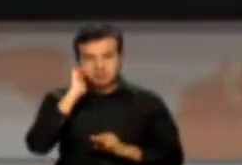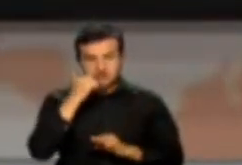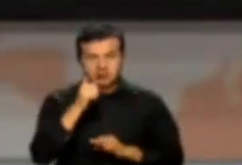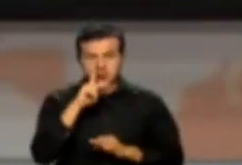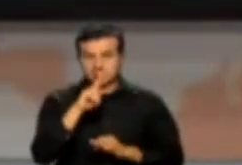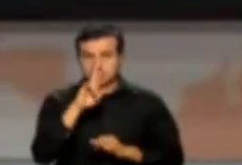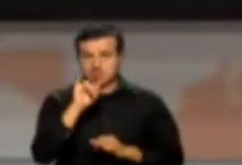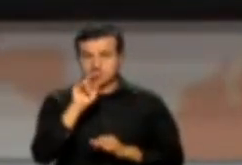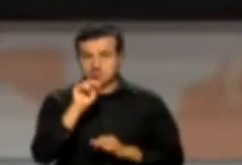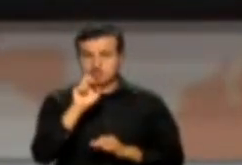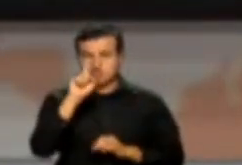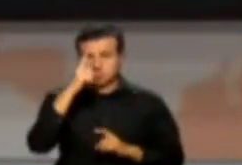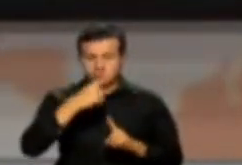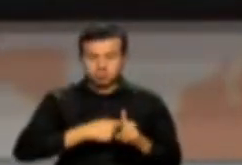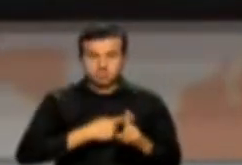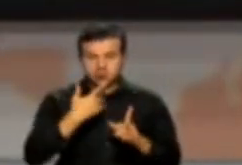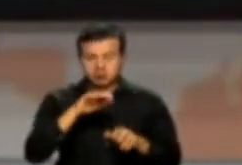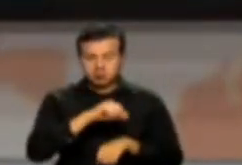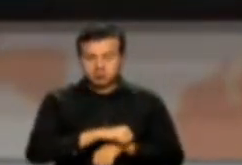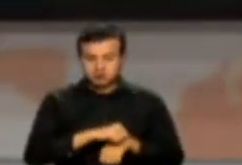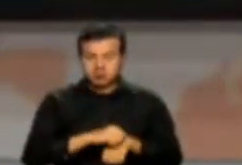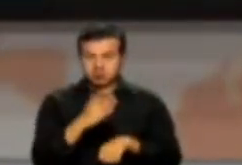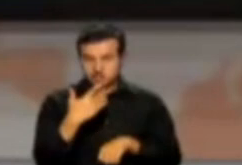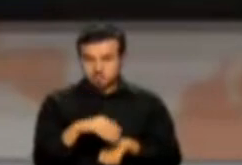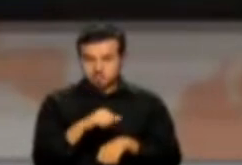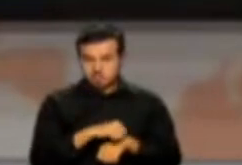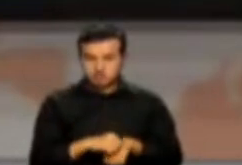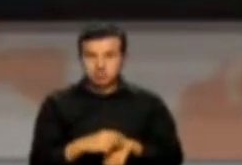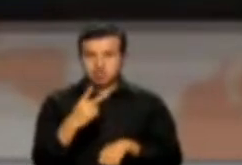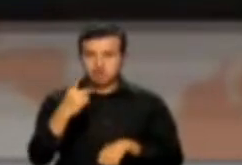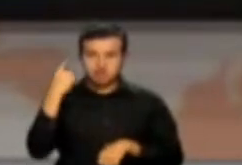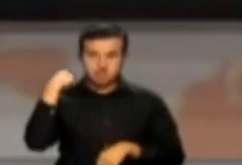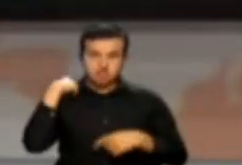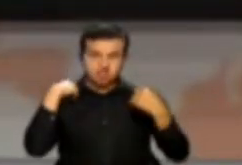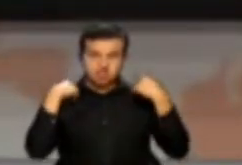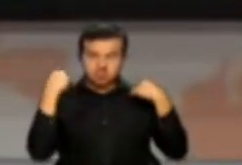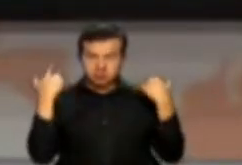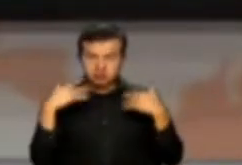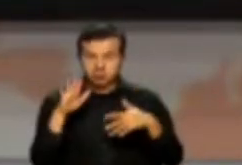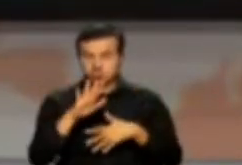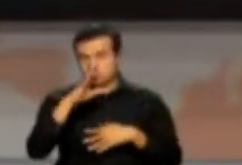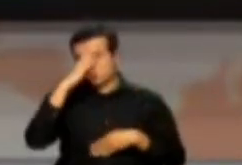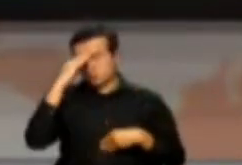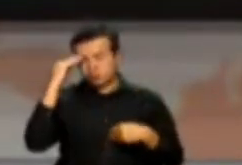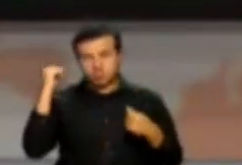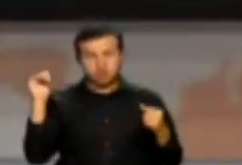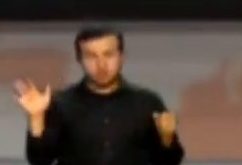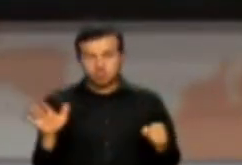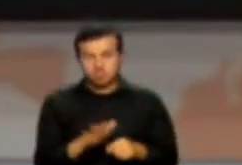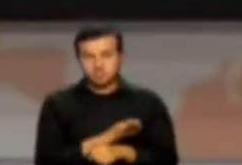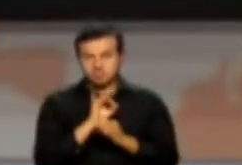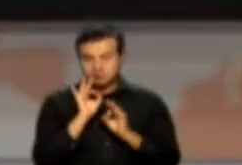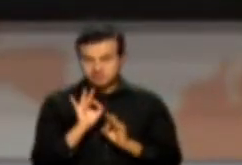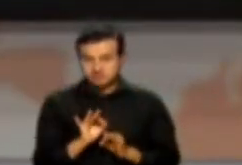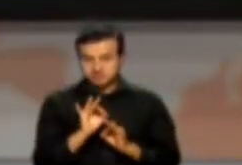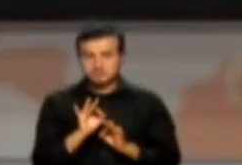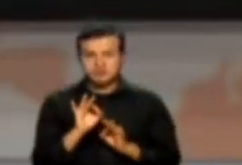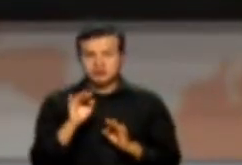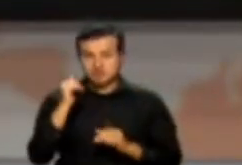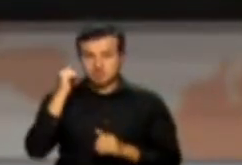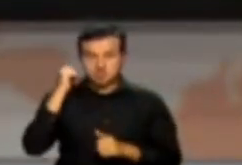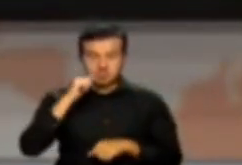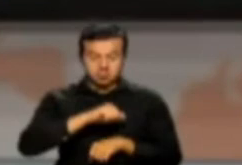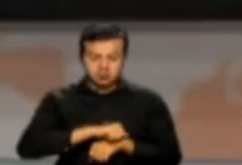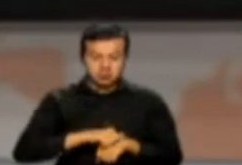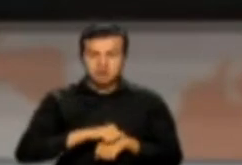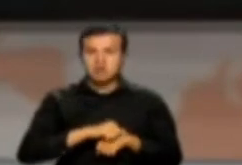karina cumple un mes de ser transplantada de ambos pulmones su recuperación ha sido muy exitosa el trasplante